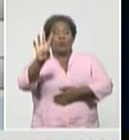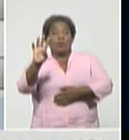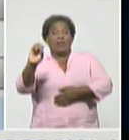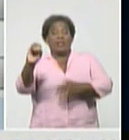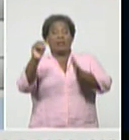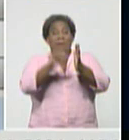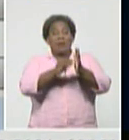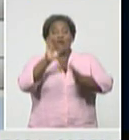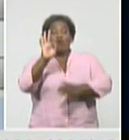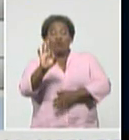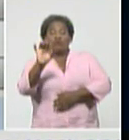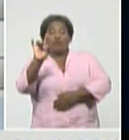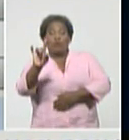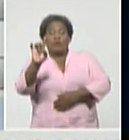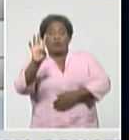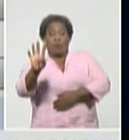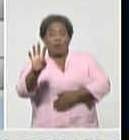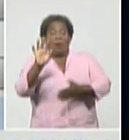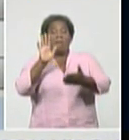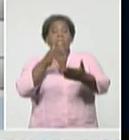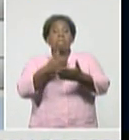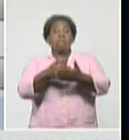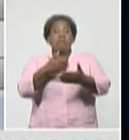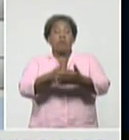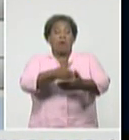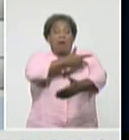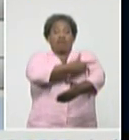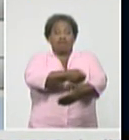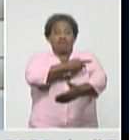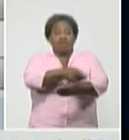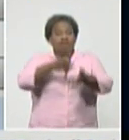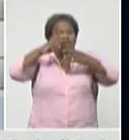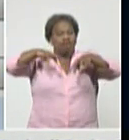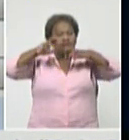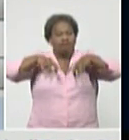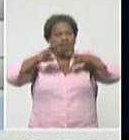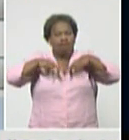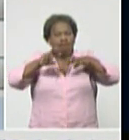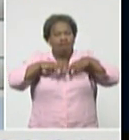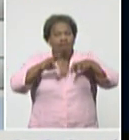240.894 muestras realizadas, muestras analizadas, de las cuales